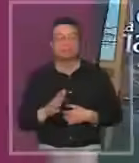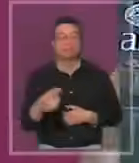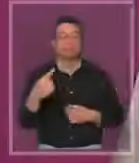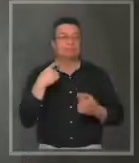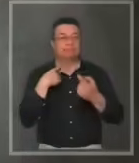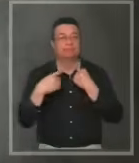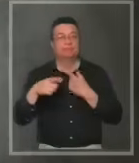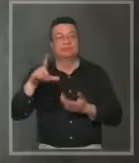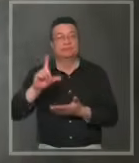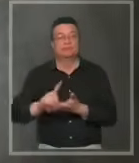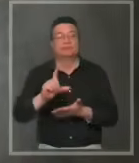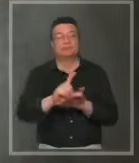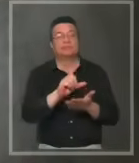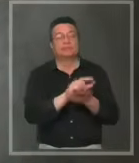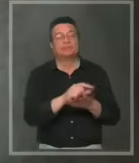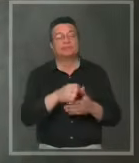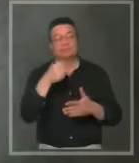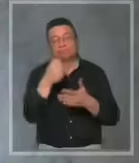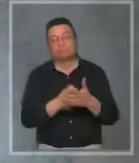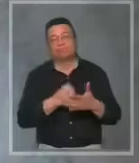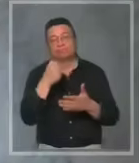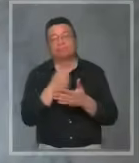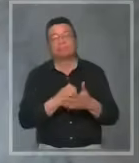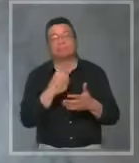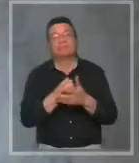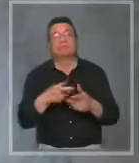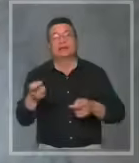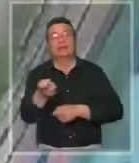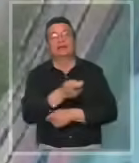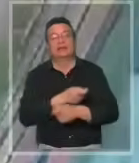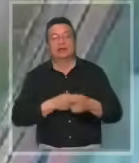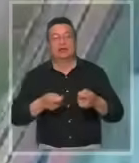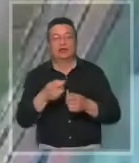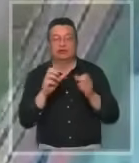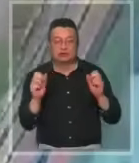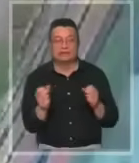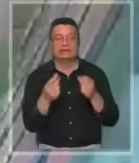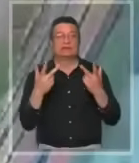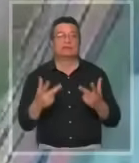acompañando a estos locatarios mientras luchan por mantener sus negocios en pie.